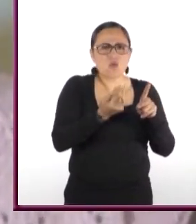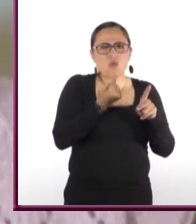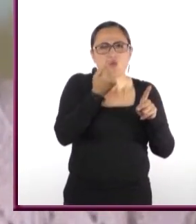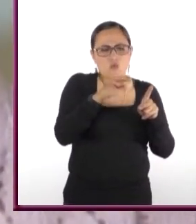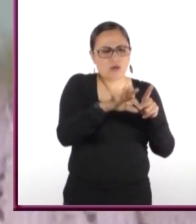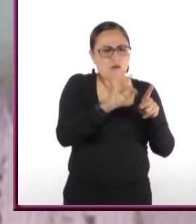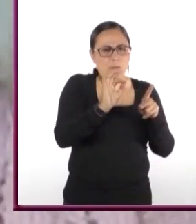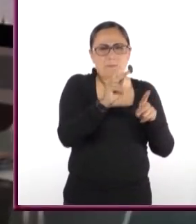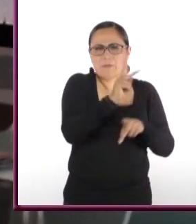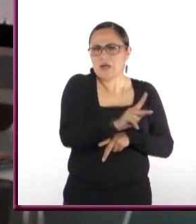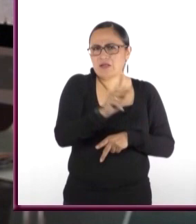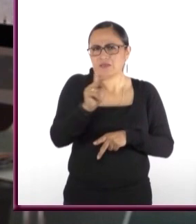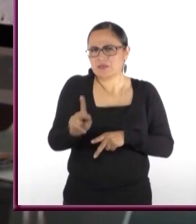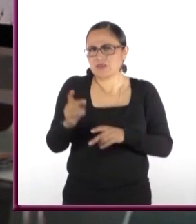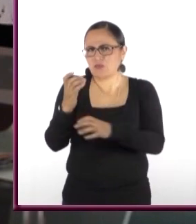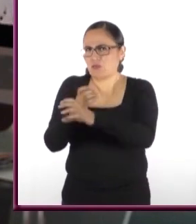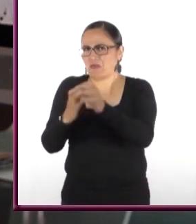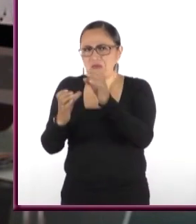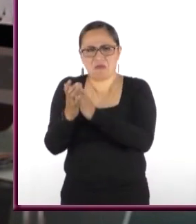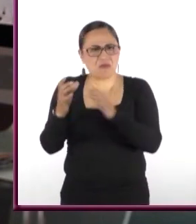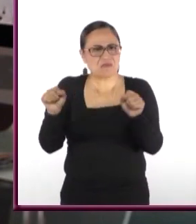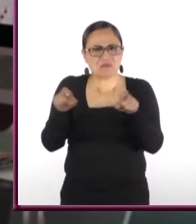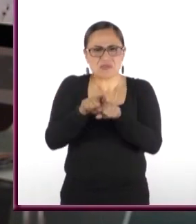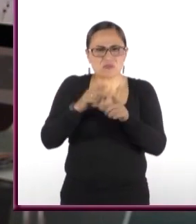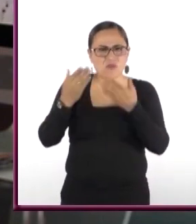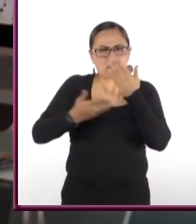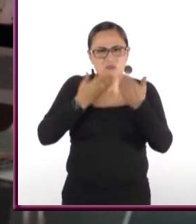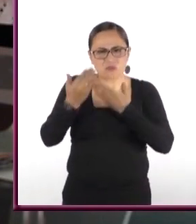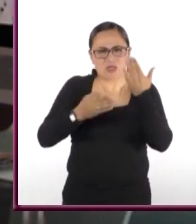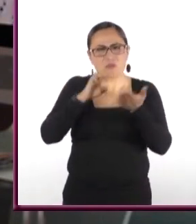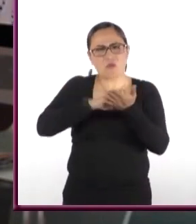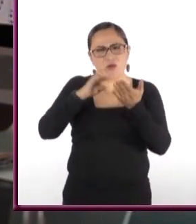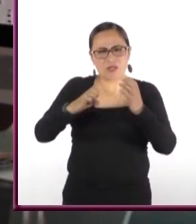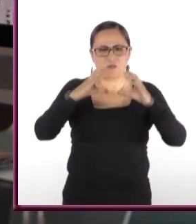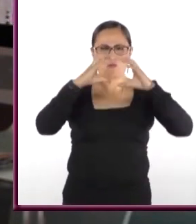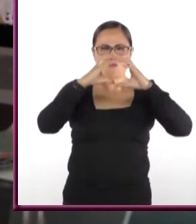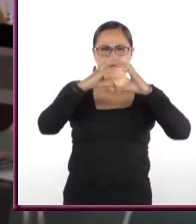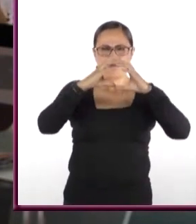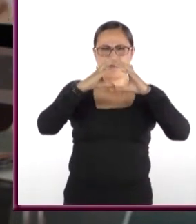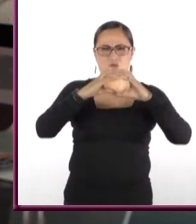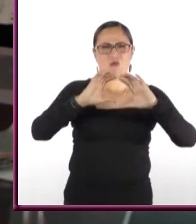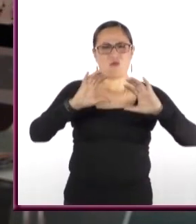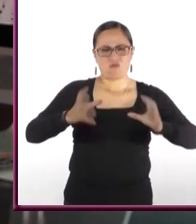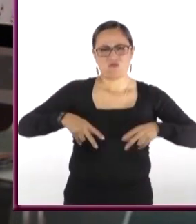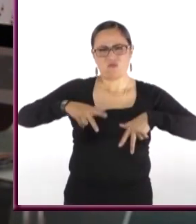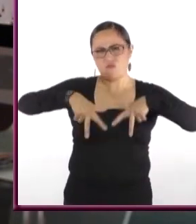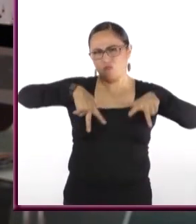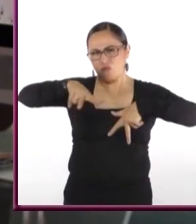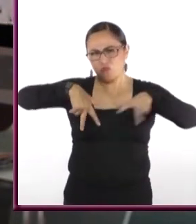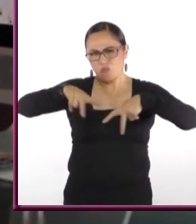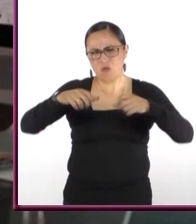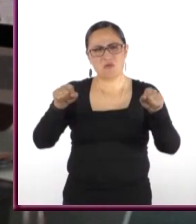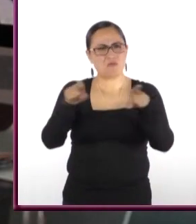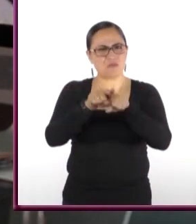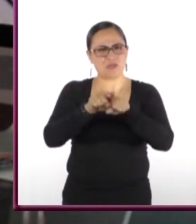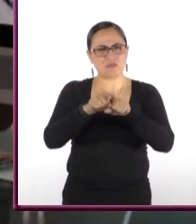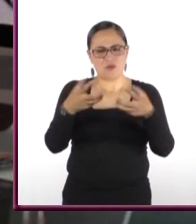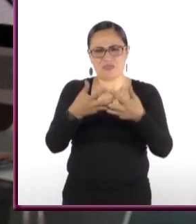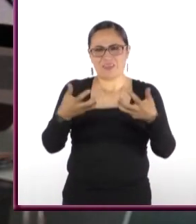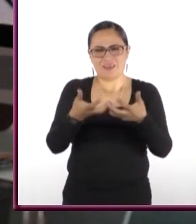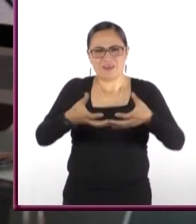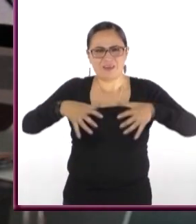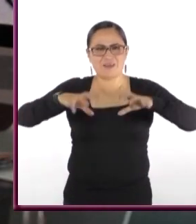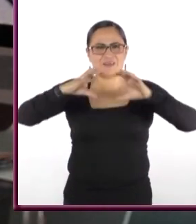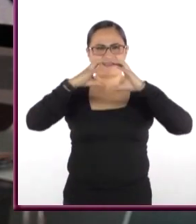solo objetos con esa propiedad. Por ejemplo, si tienes una pelota de fútbol, la tierra, su abstracción